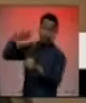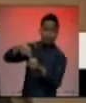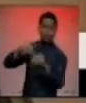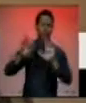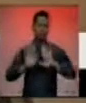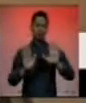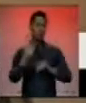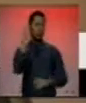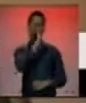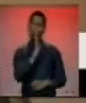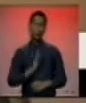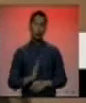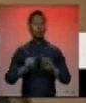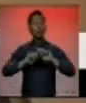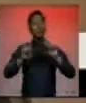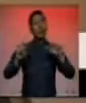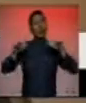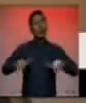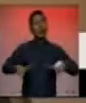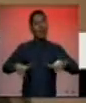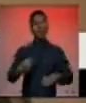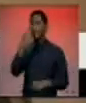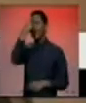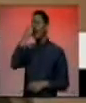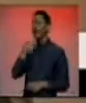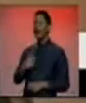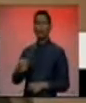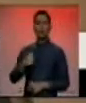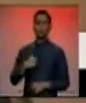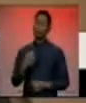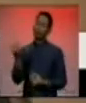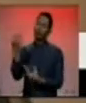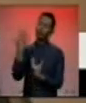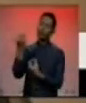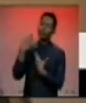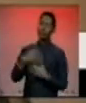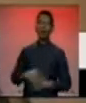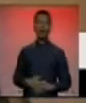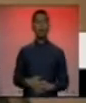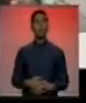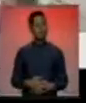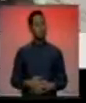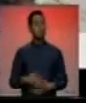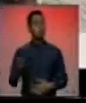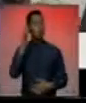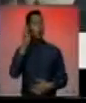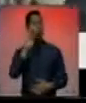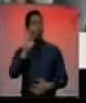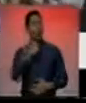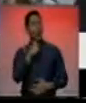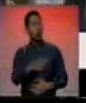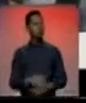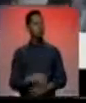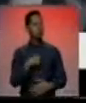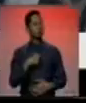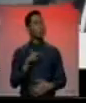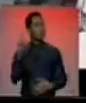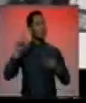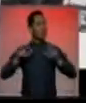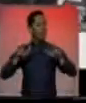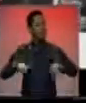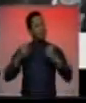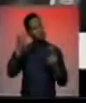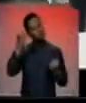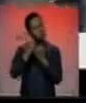del perfil de Lenín Moreno, le dije yo a mi esposa que yo iba a estar con él porque me gusta muchísimo el sistema de los